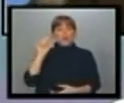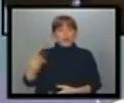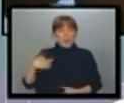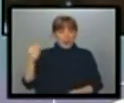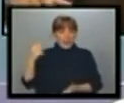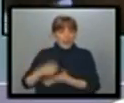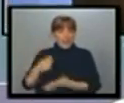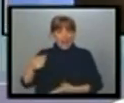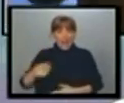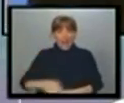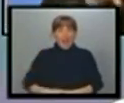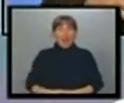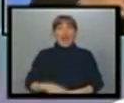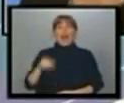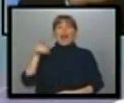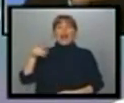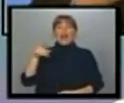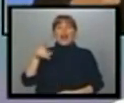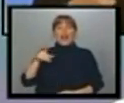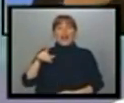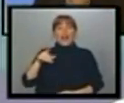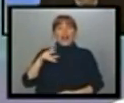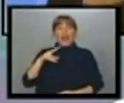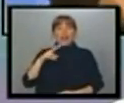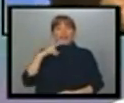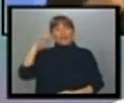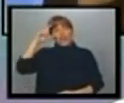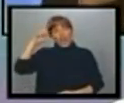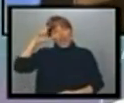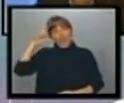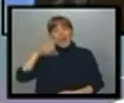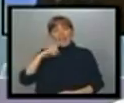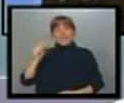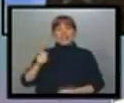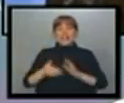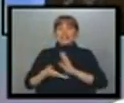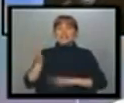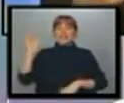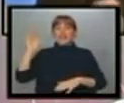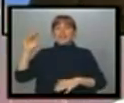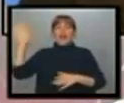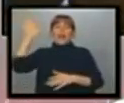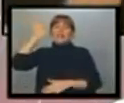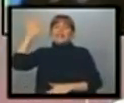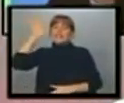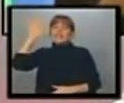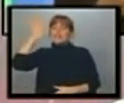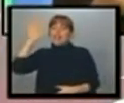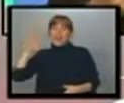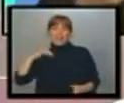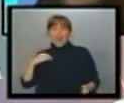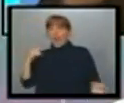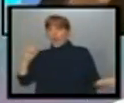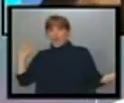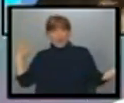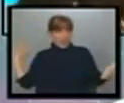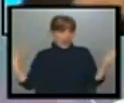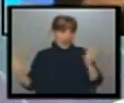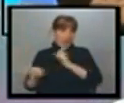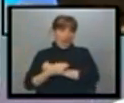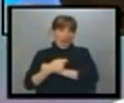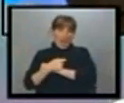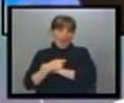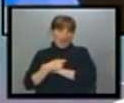que Violeta se va un poco deprimida a Italia y entonces decide pegar un cambio en su vida. Y se enamora de otro.